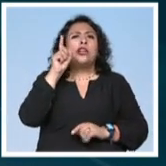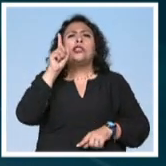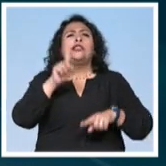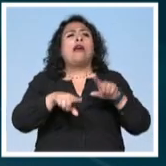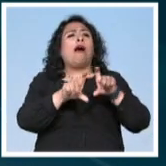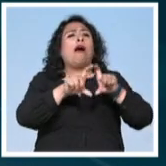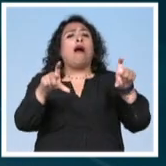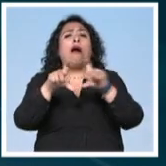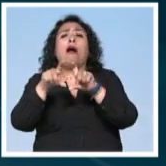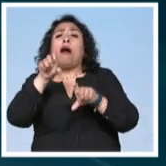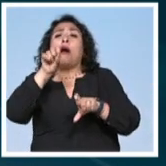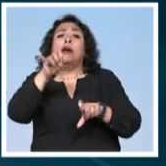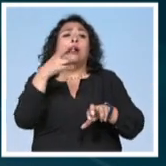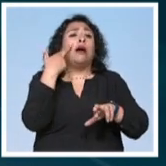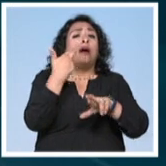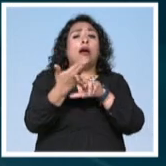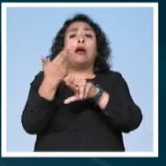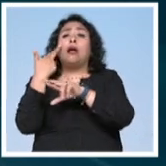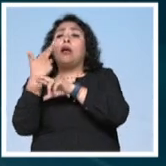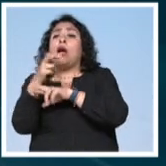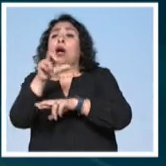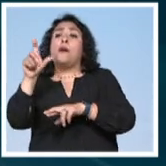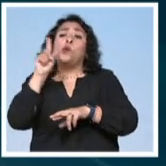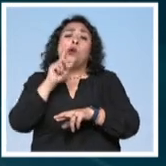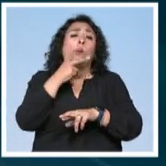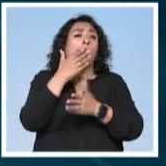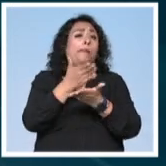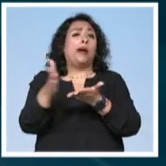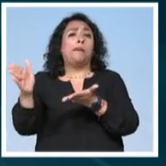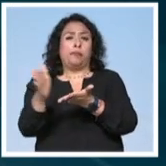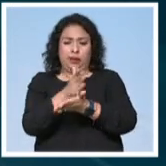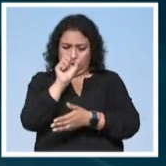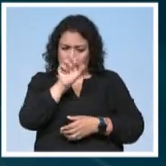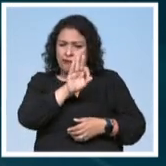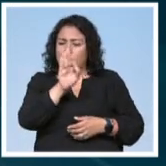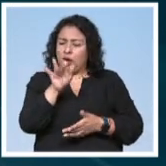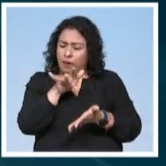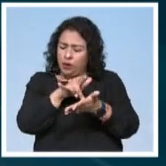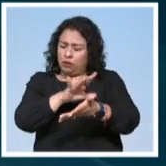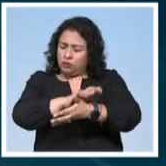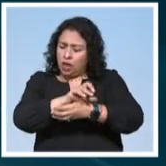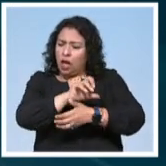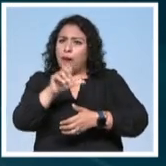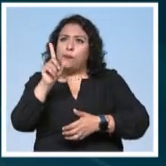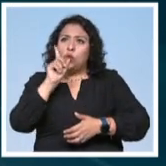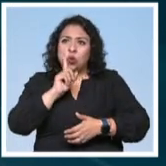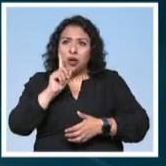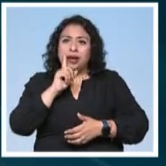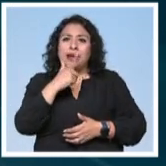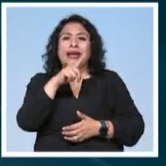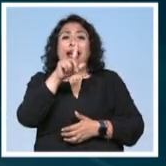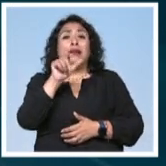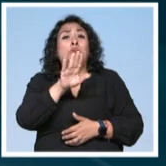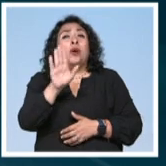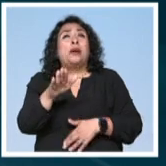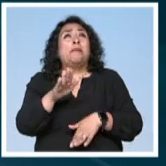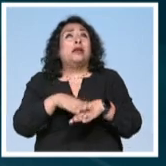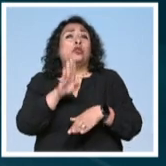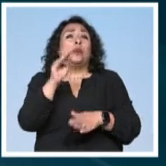estereotipos y roles de género, y que también nos sirva esta fecha para solidarizarnos con las mujeres de Gaza, donde han muerto más